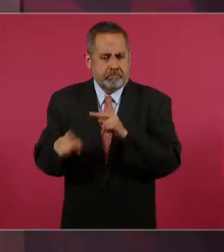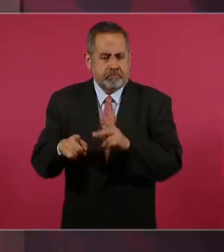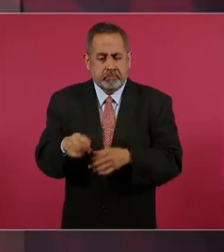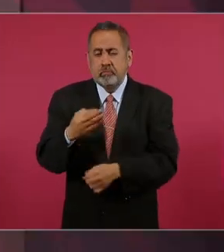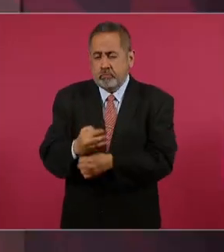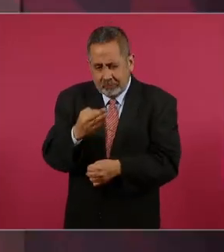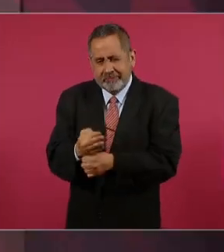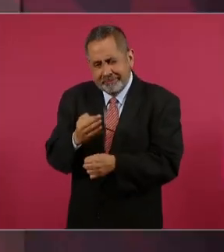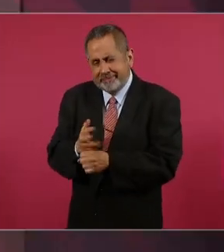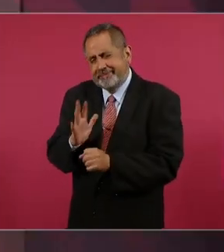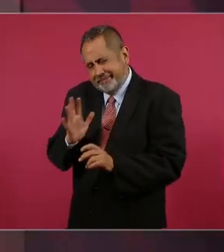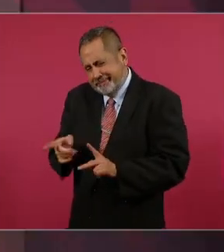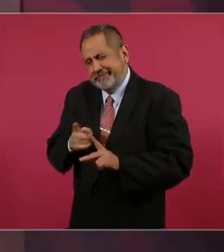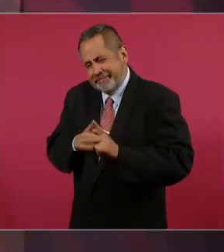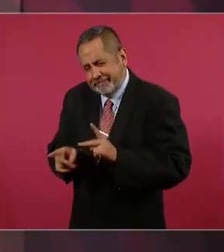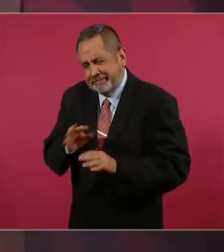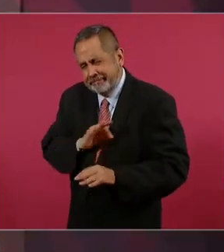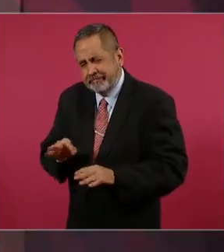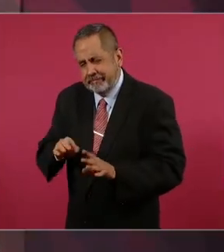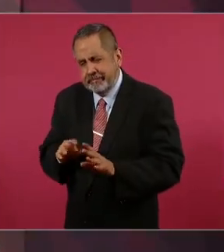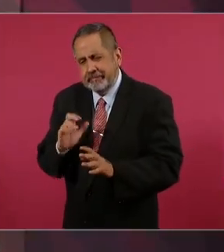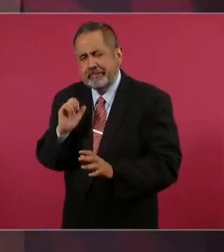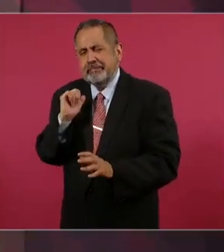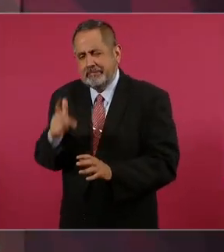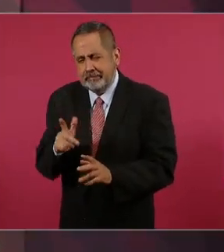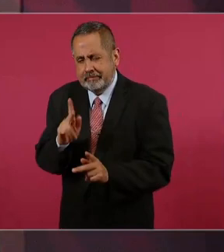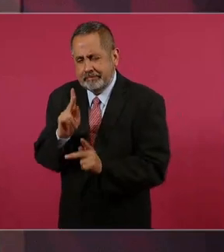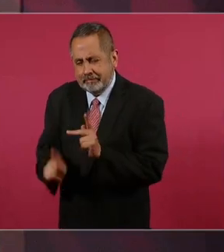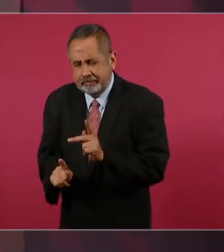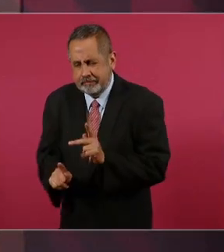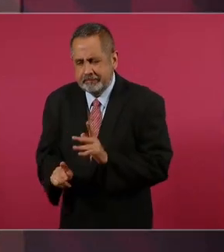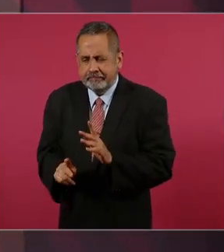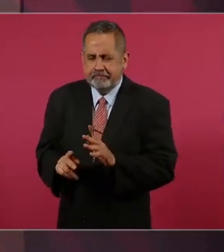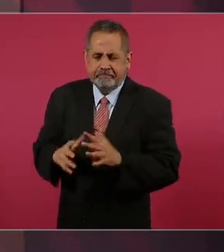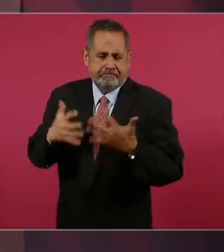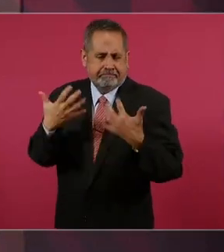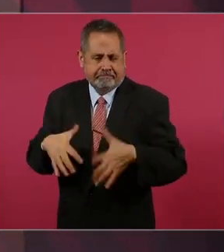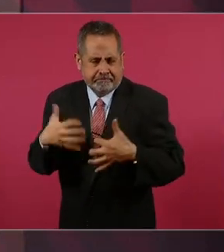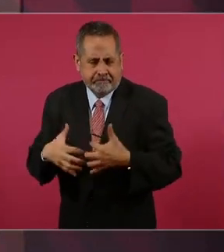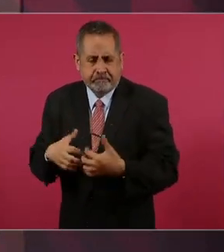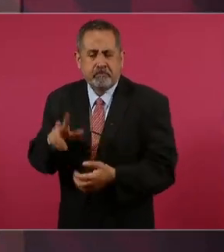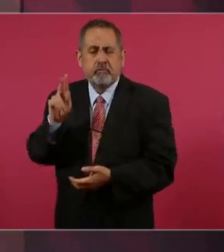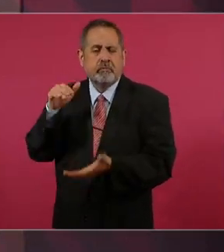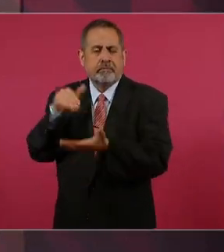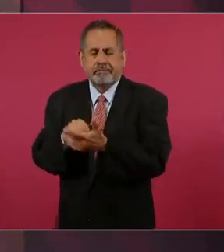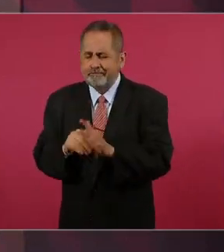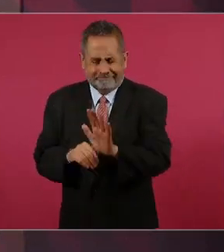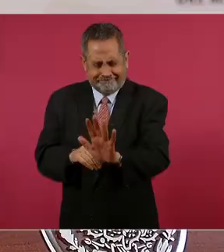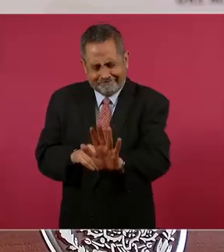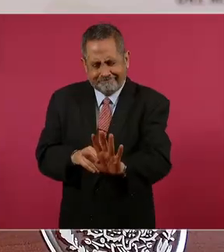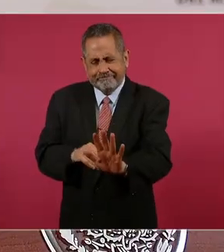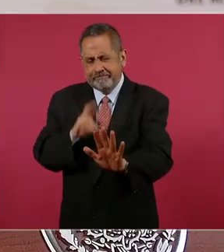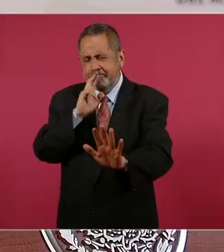podríamos operar desde ahora una parte para procesar 80 mil barriles pero queremos